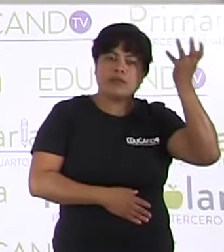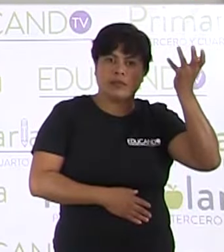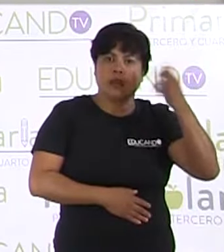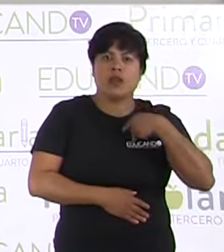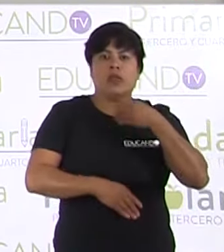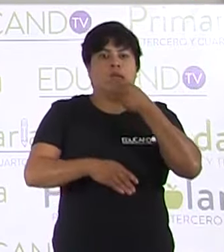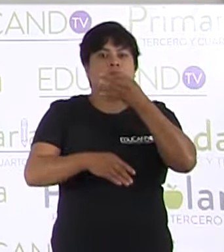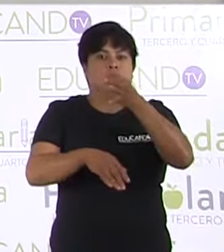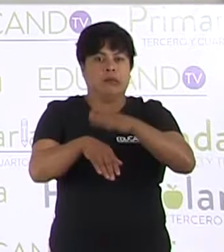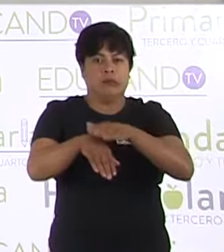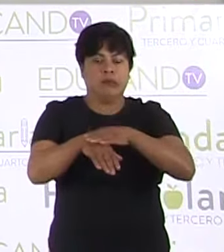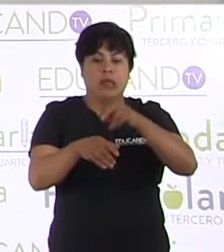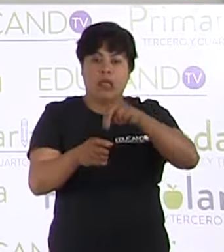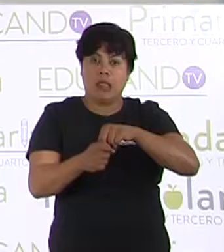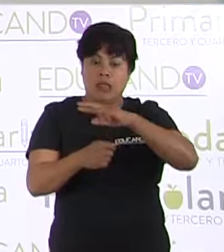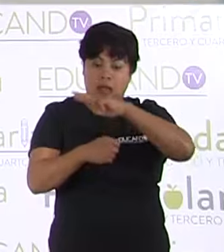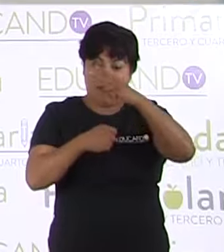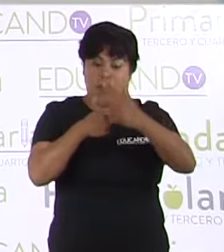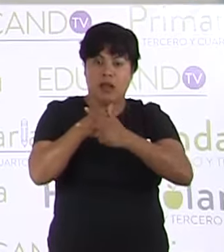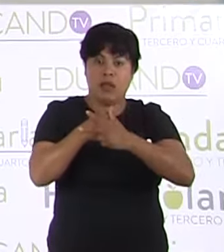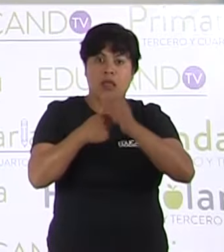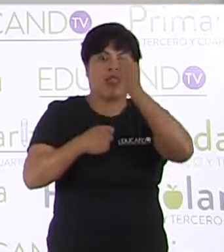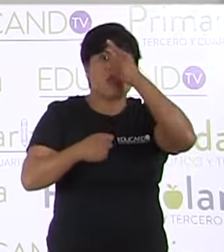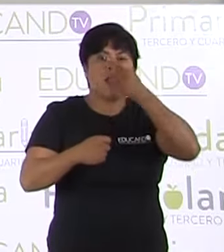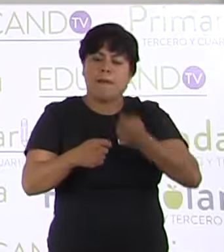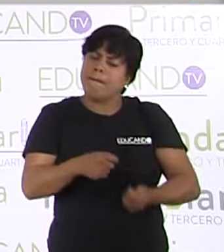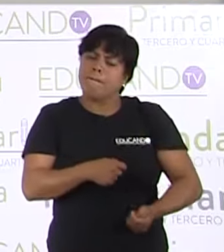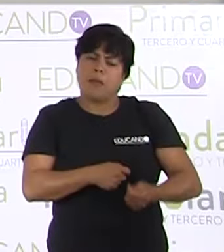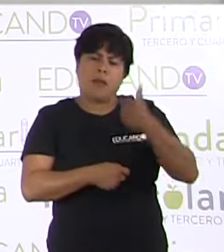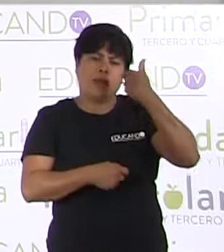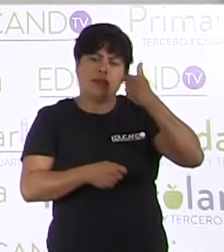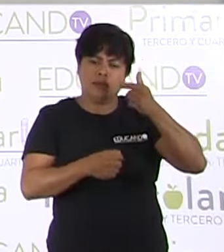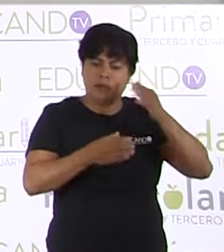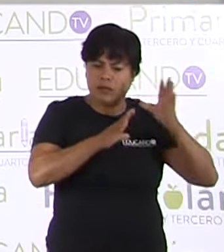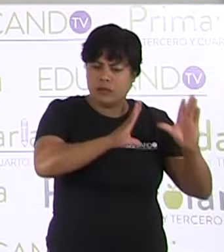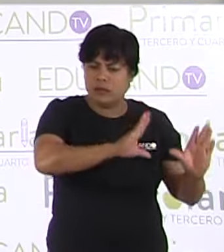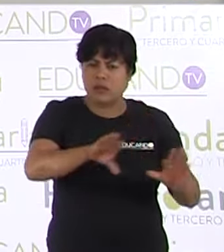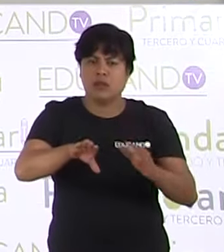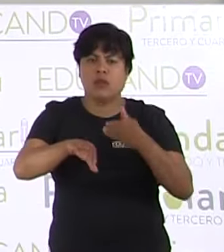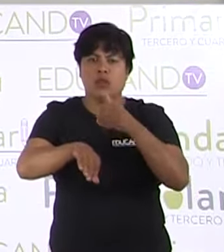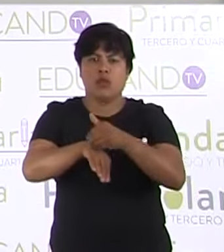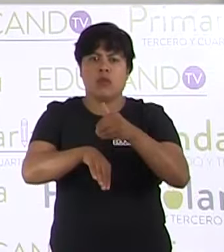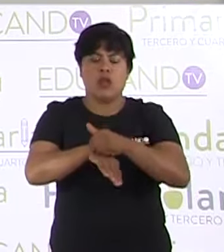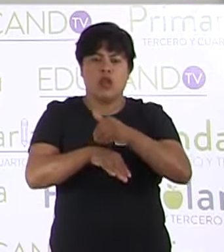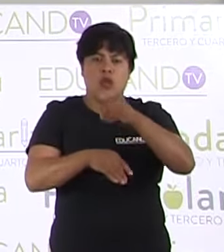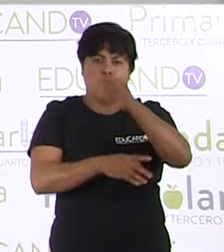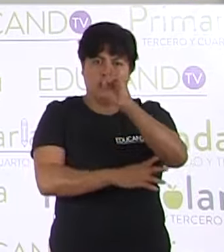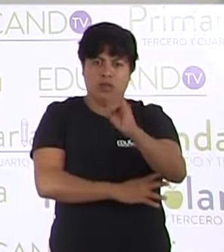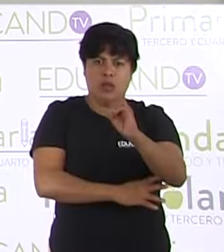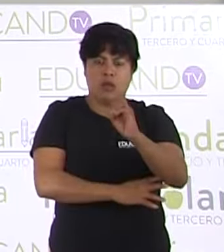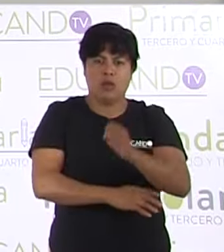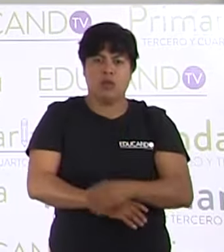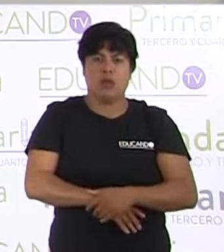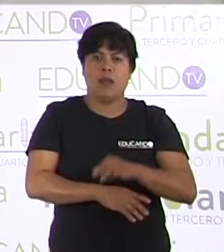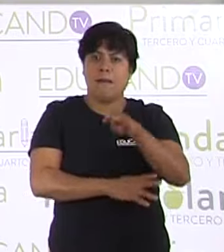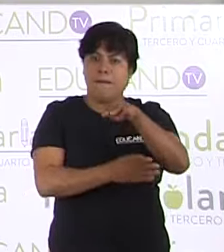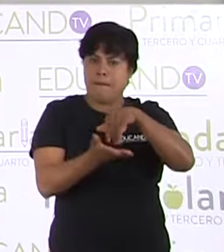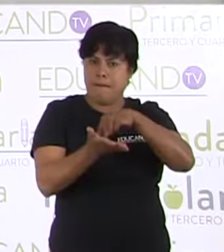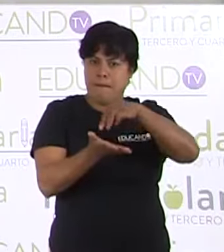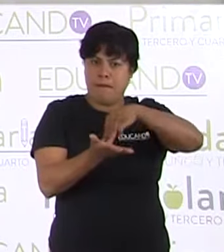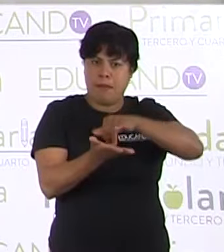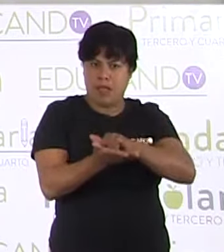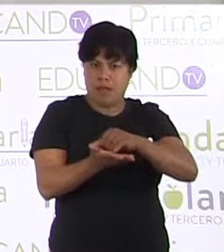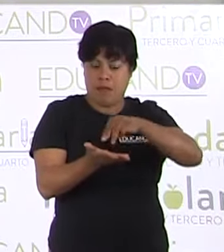decirles que en América saben Quiénes introdujeron el cero a nuestro sistema numérico Exacto los mayas